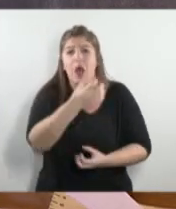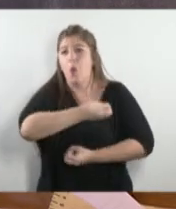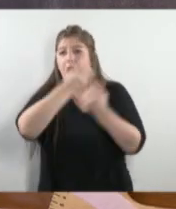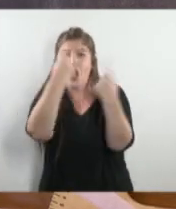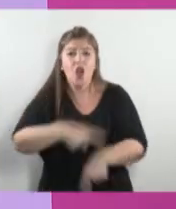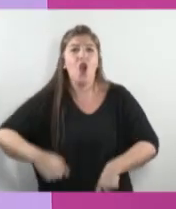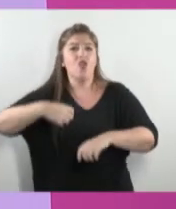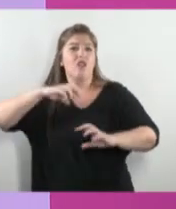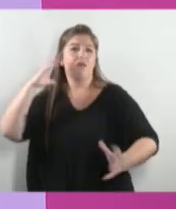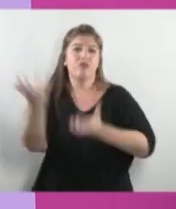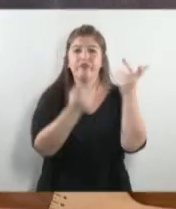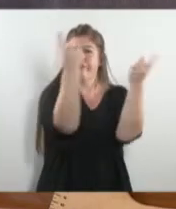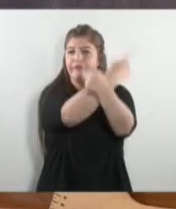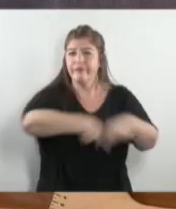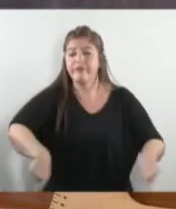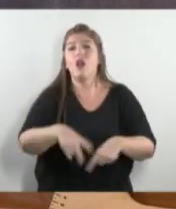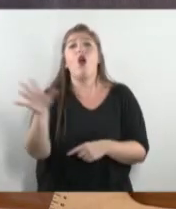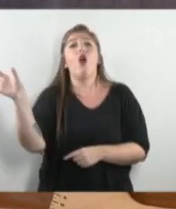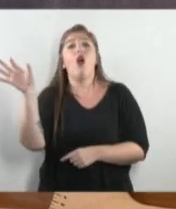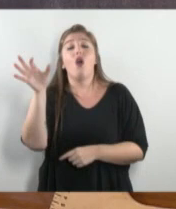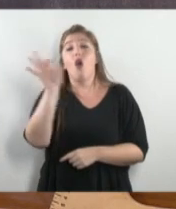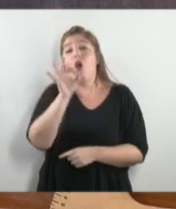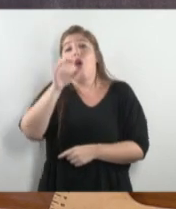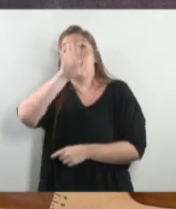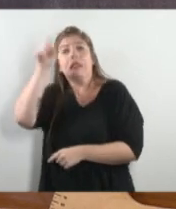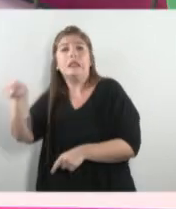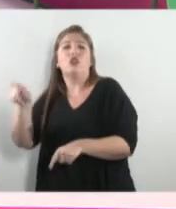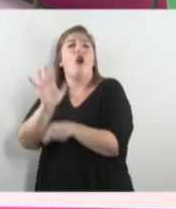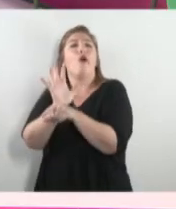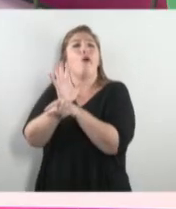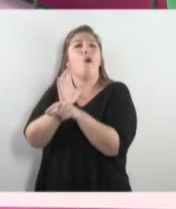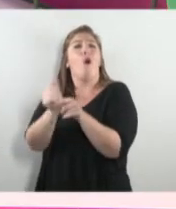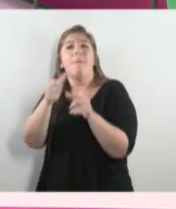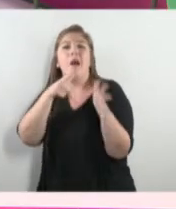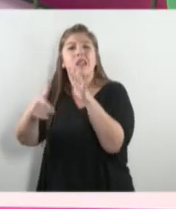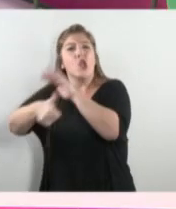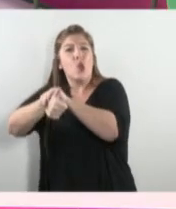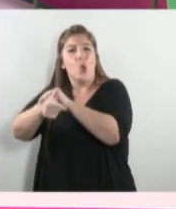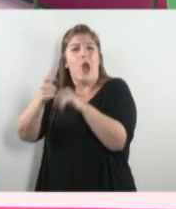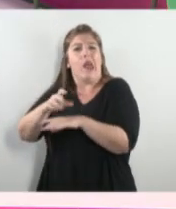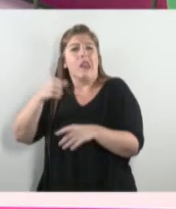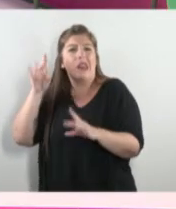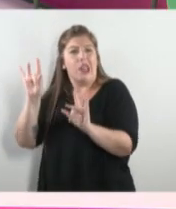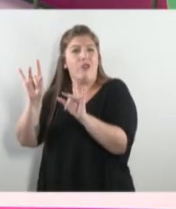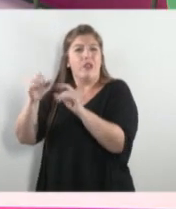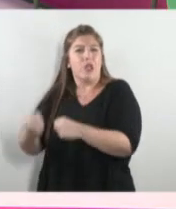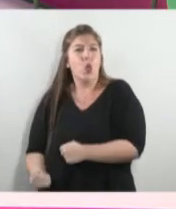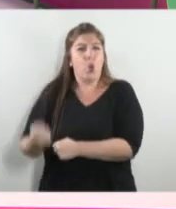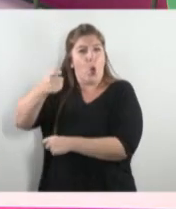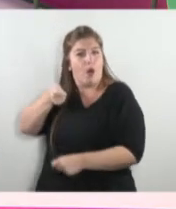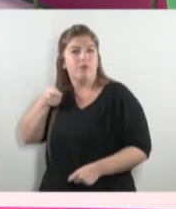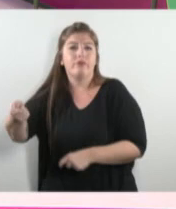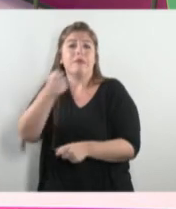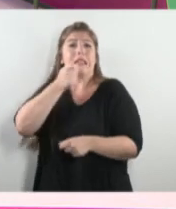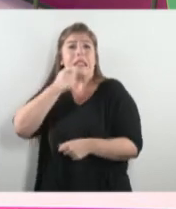las poblaciones. O, y el indio es como tortuga de duro para espichar, si lo llega a destripar ni siquiera